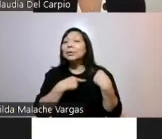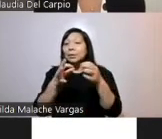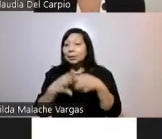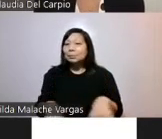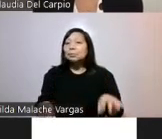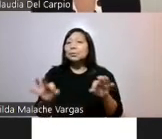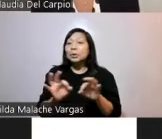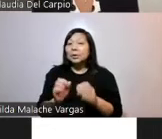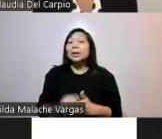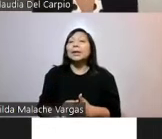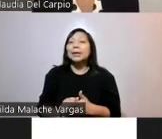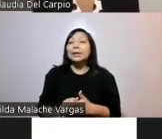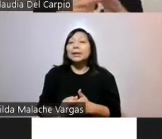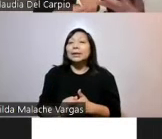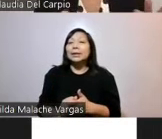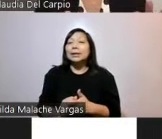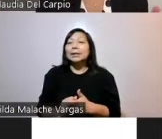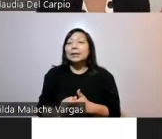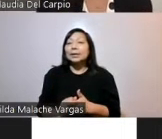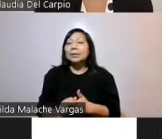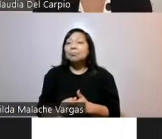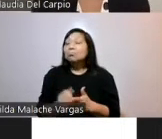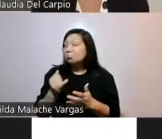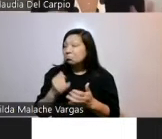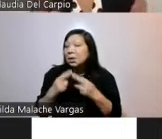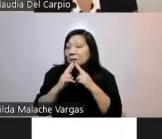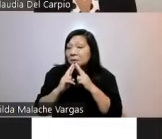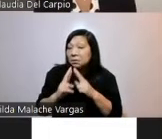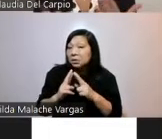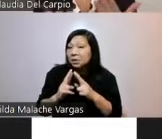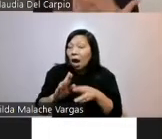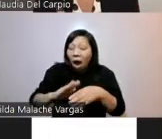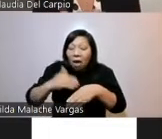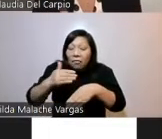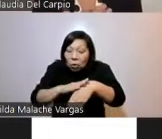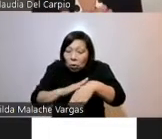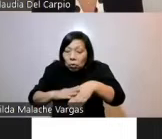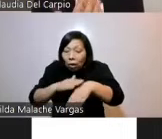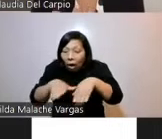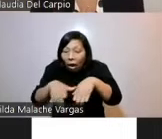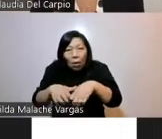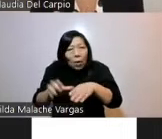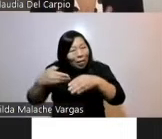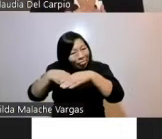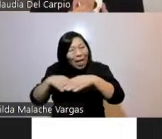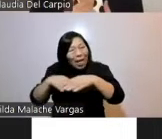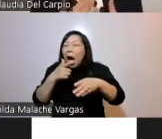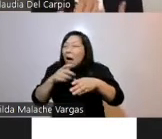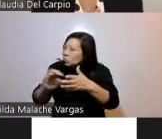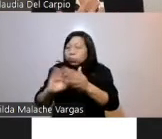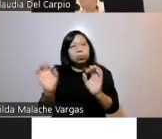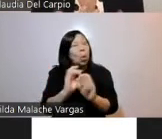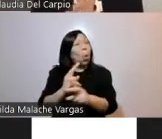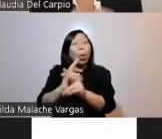salud vulvovaginal. En conclusión, se recomienda un aseo externo, siempre externo, nunca nada por dentro,